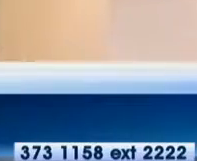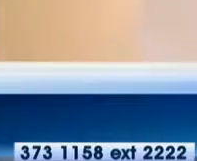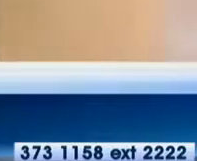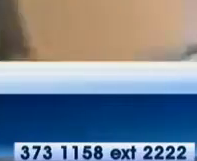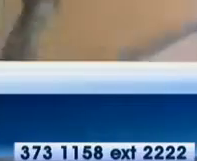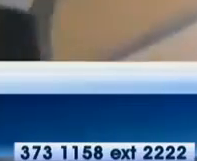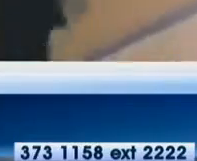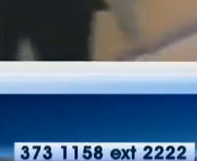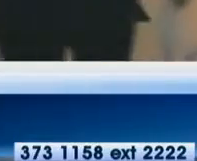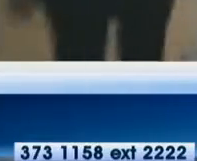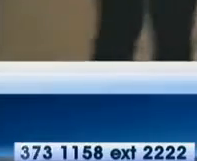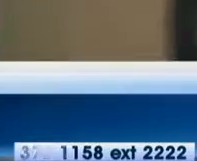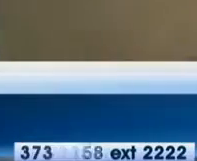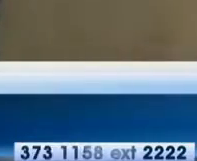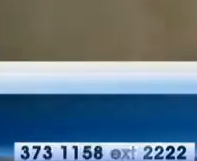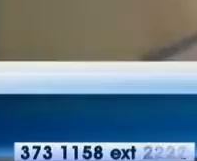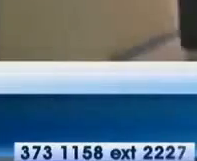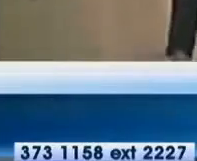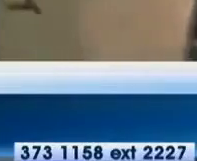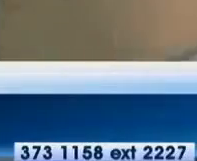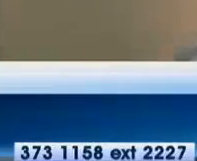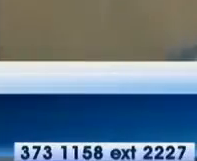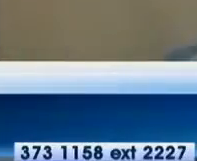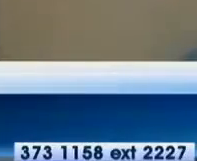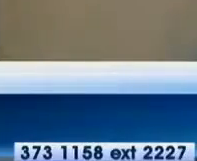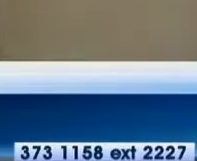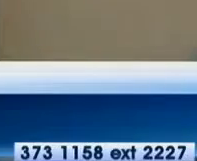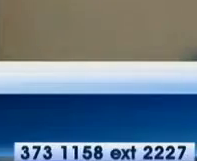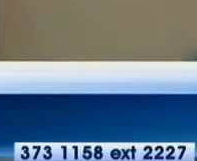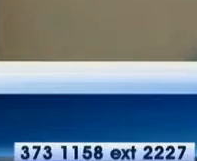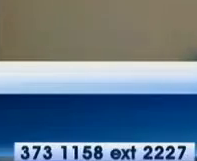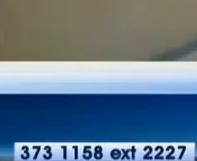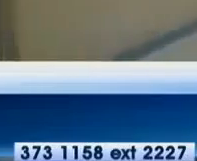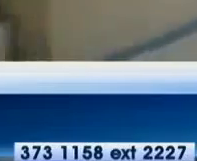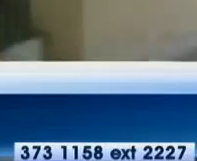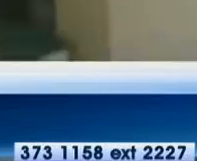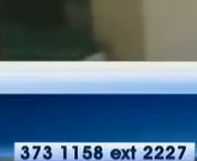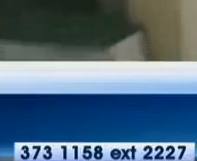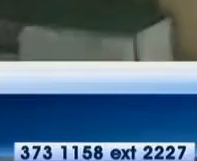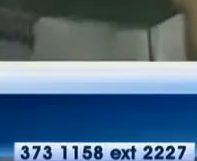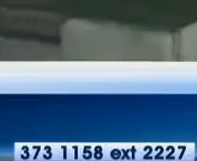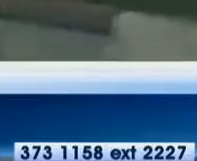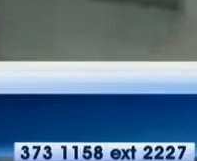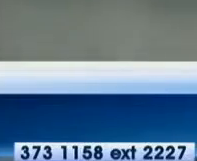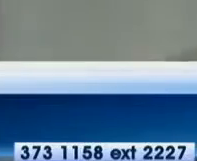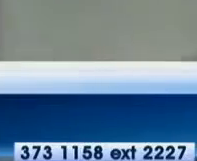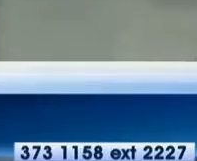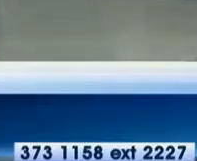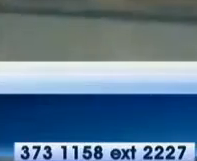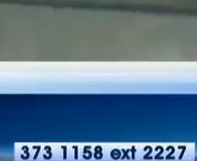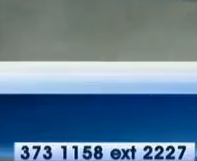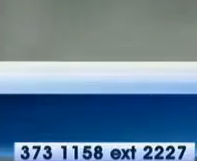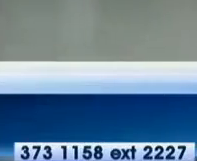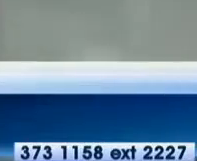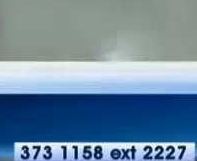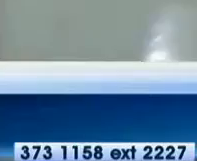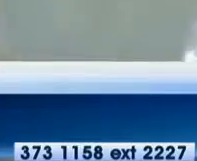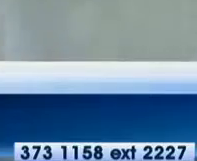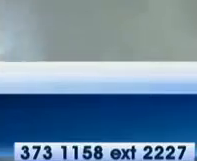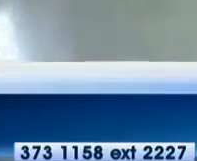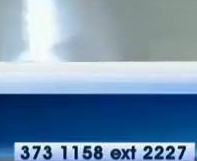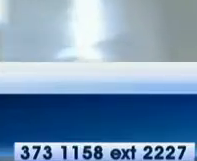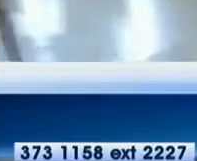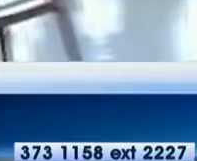el Intendente del Guayas, apellido Guerra, quien va a realizar un control en este mercado de aquellos